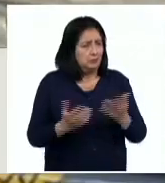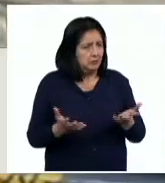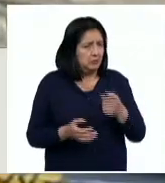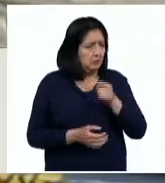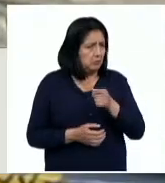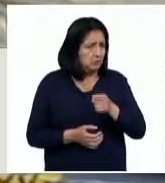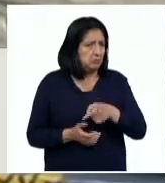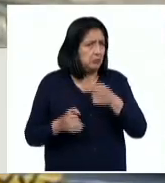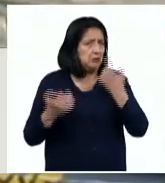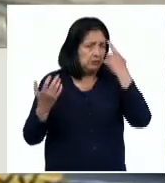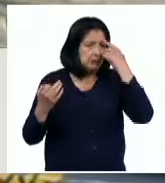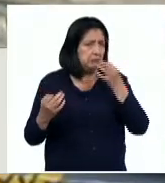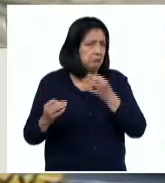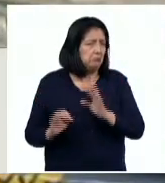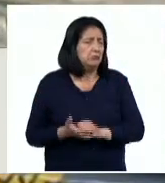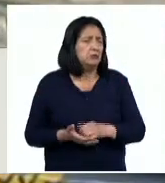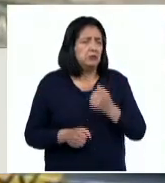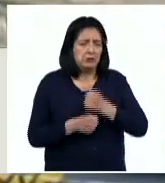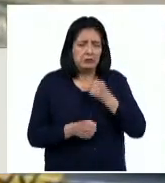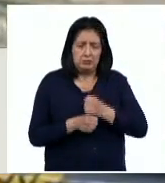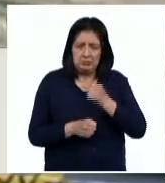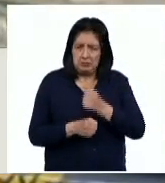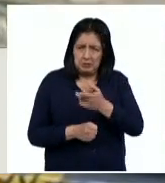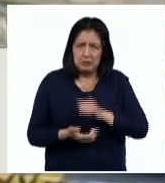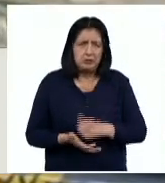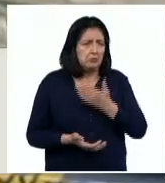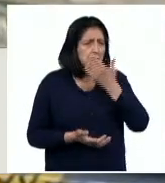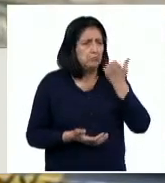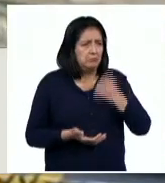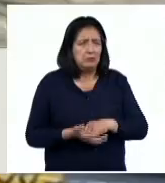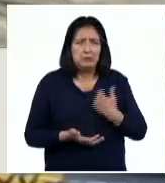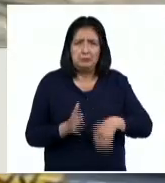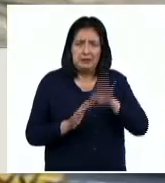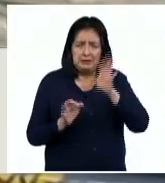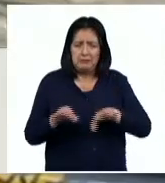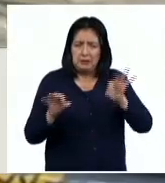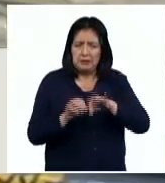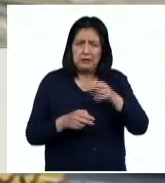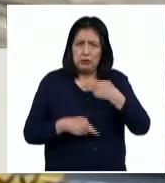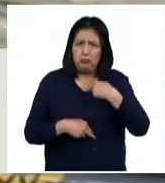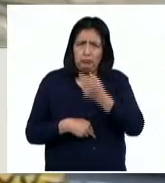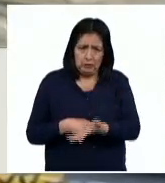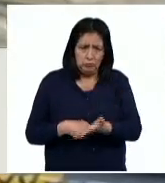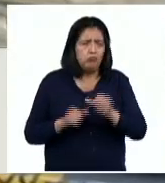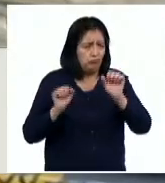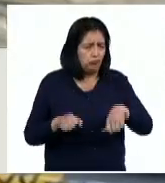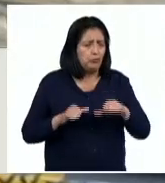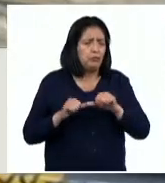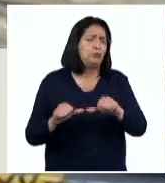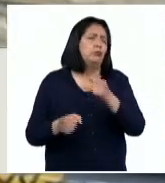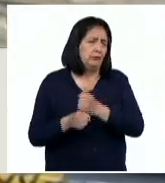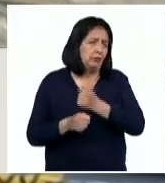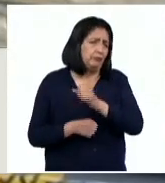esa convicción de trabajar en función de lo mejor para lo más importante, que el ser humano, continuaremos en esta